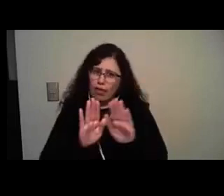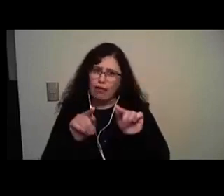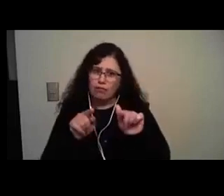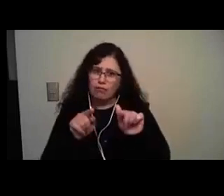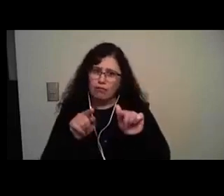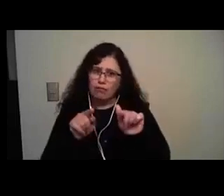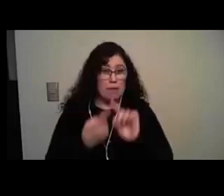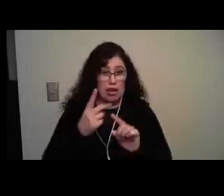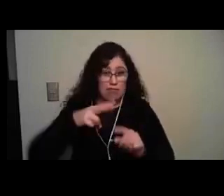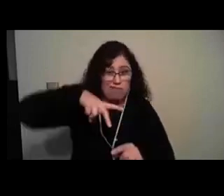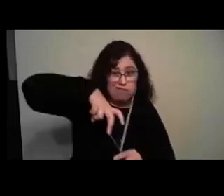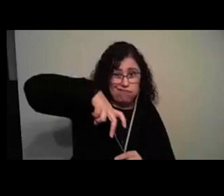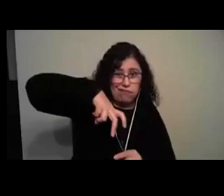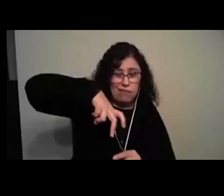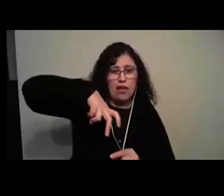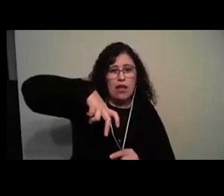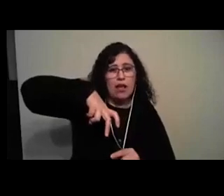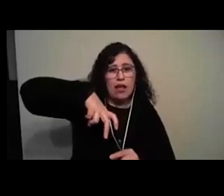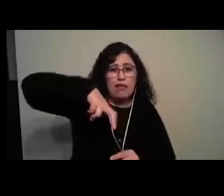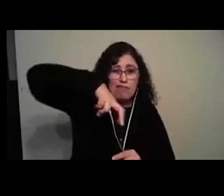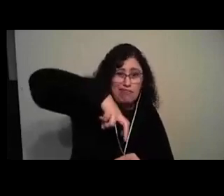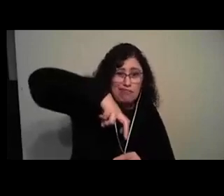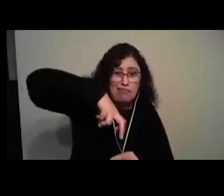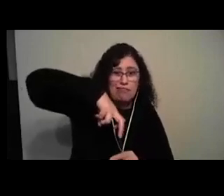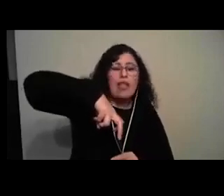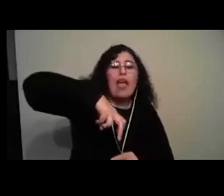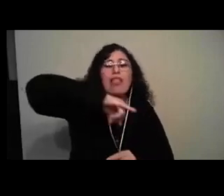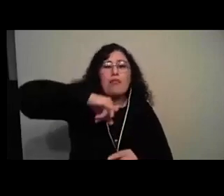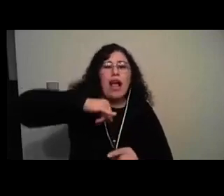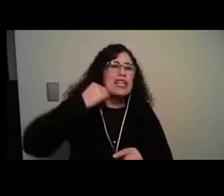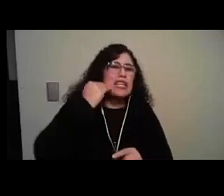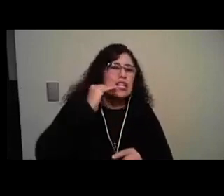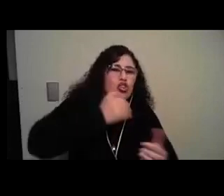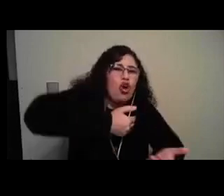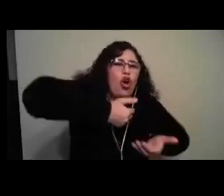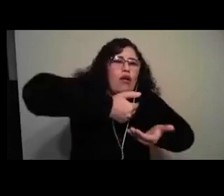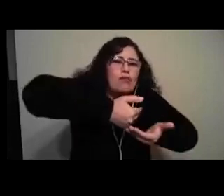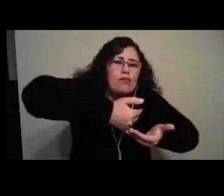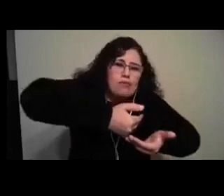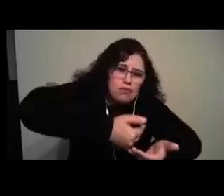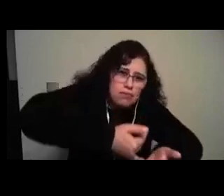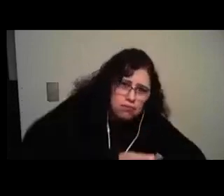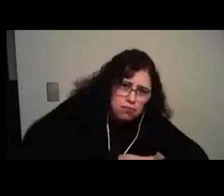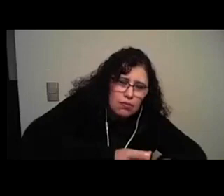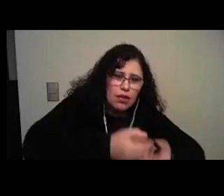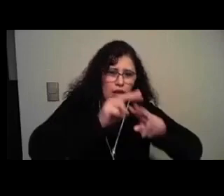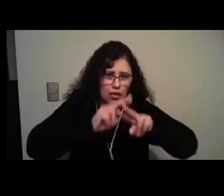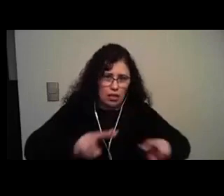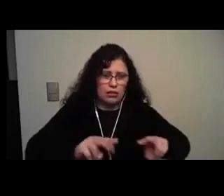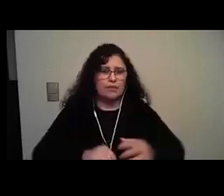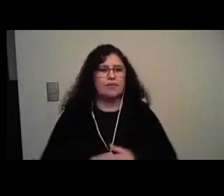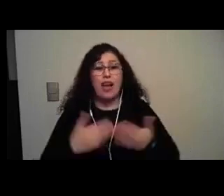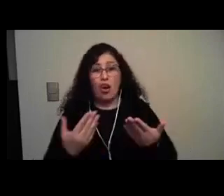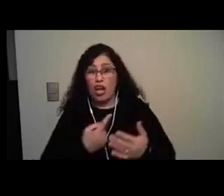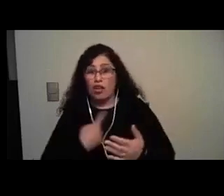rodilla, pone una rodilla en el suelo, después pone la otra y después baja el niño, todo súper secuenciado, ¿ya? Ahora, como uno lo hace tantas